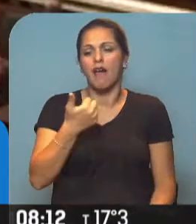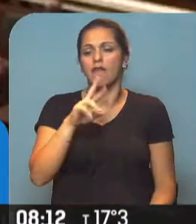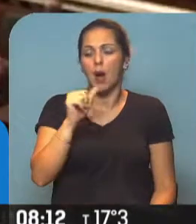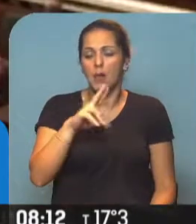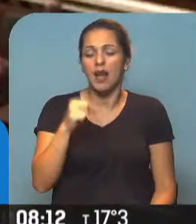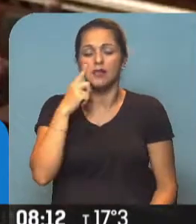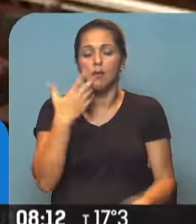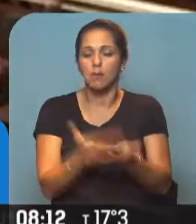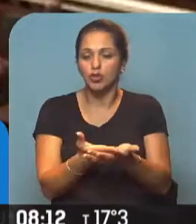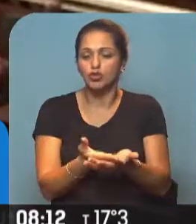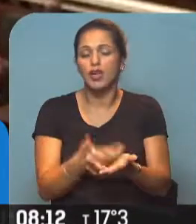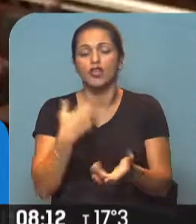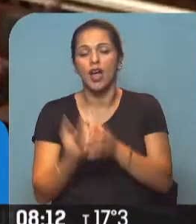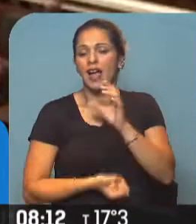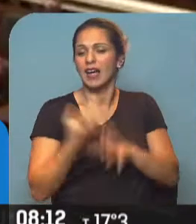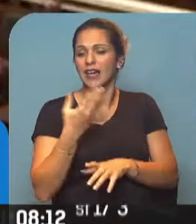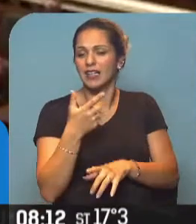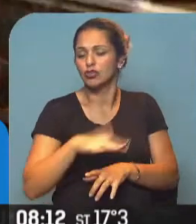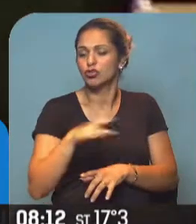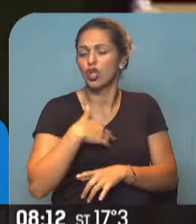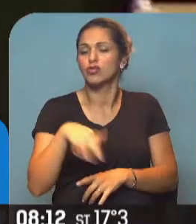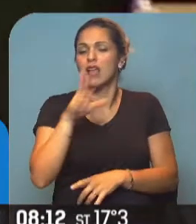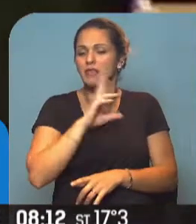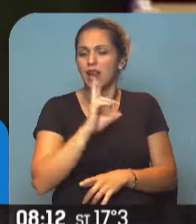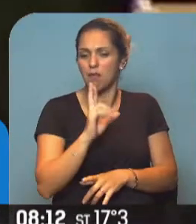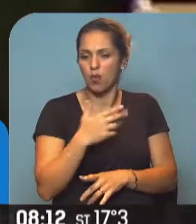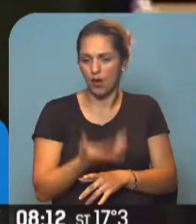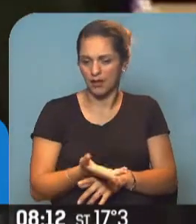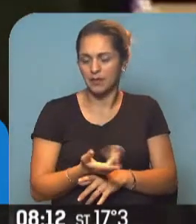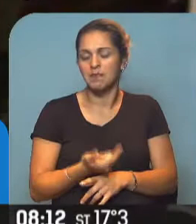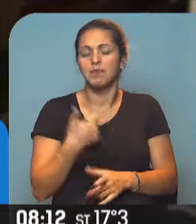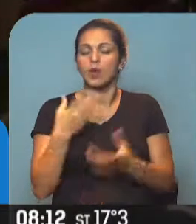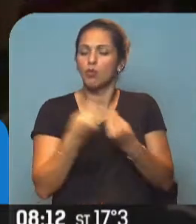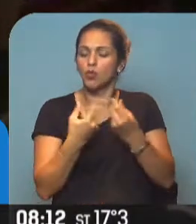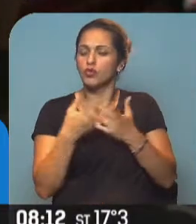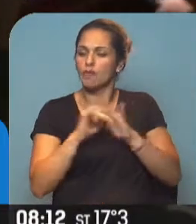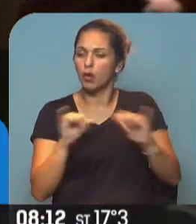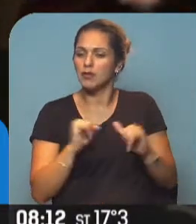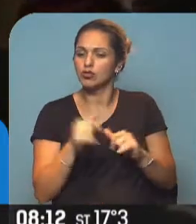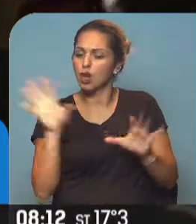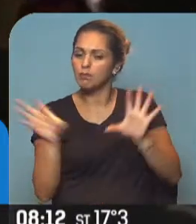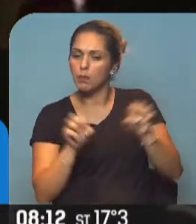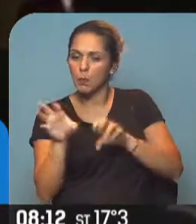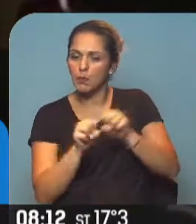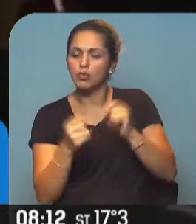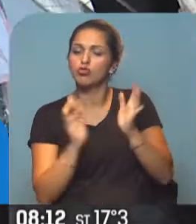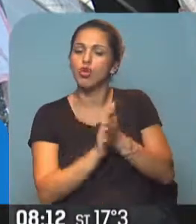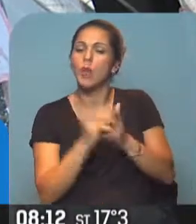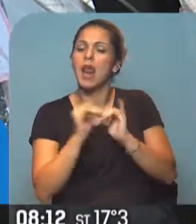el proyecto para la creación del dossier de la mujer carioca, compilando datos sobre la violencia de género en el